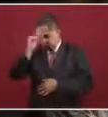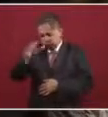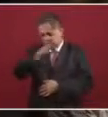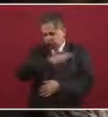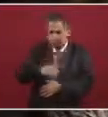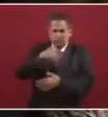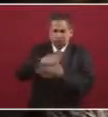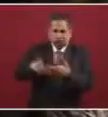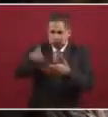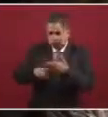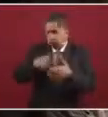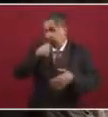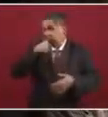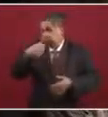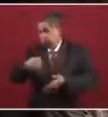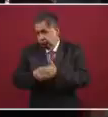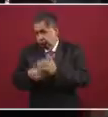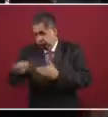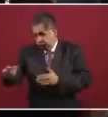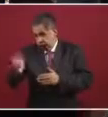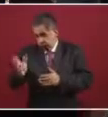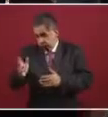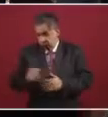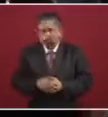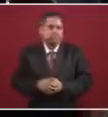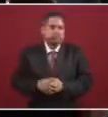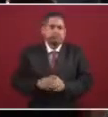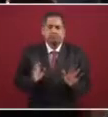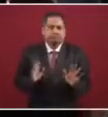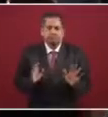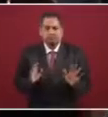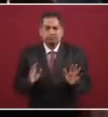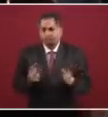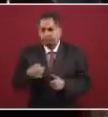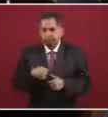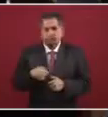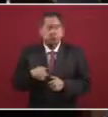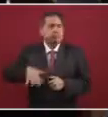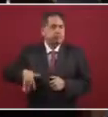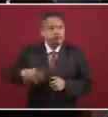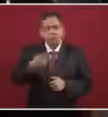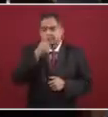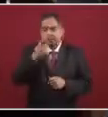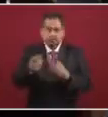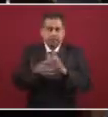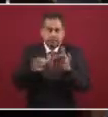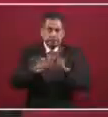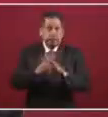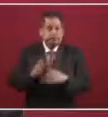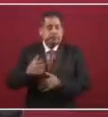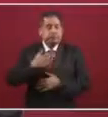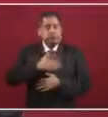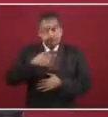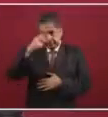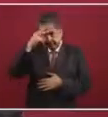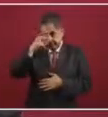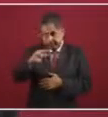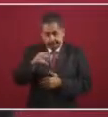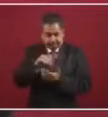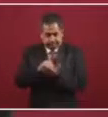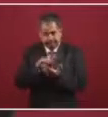su manifestación contra ellos. Nosotros, decía yo, la conducta de México se